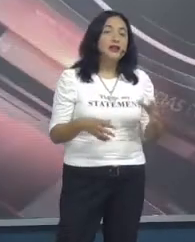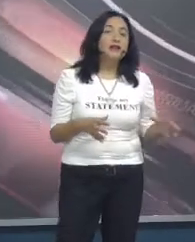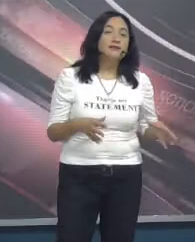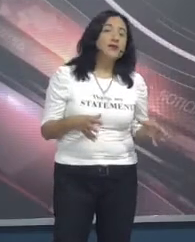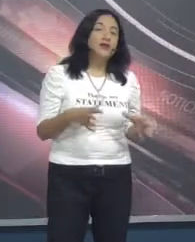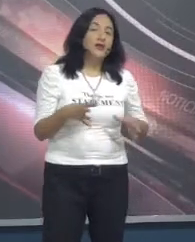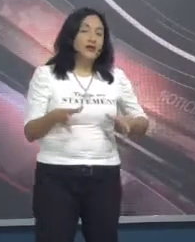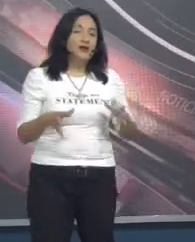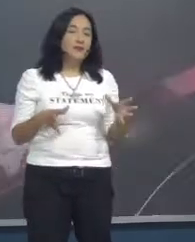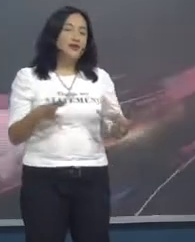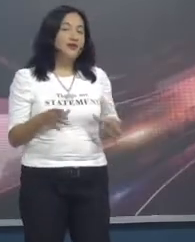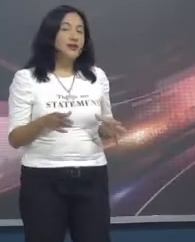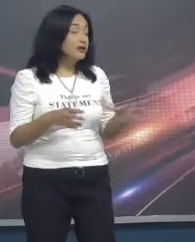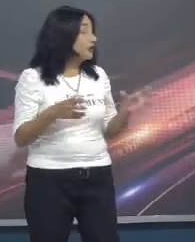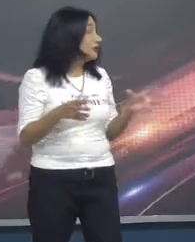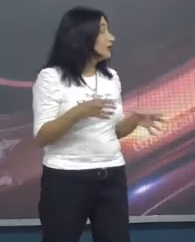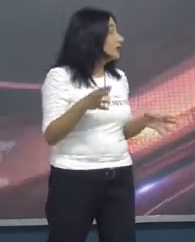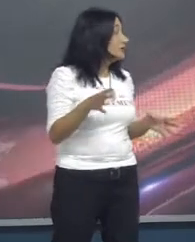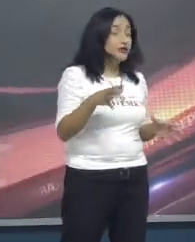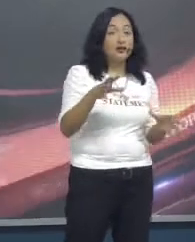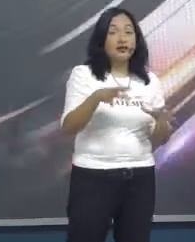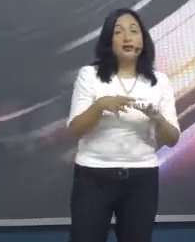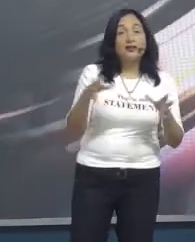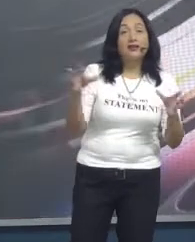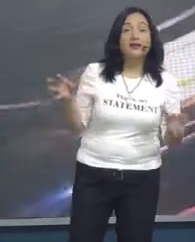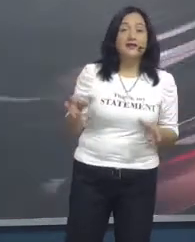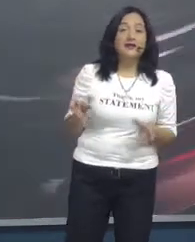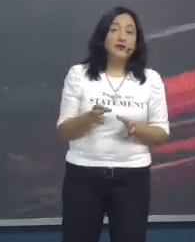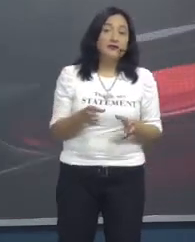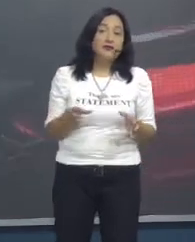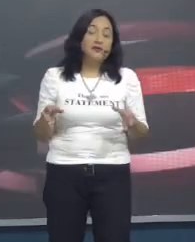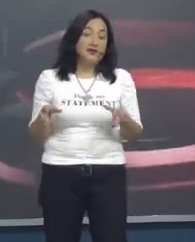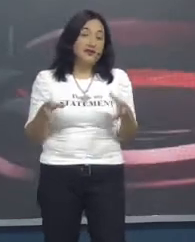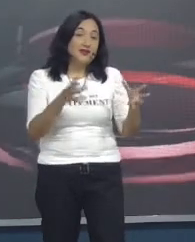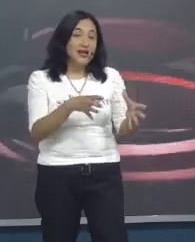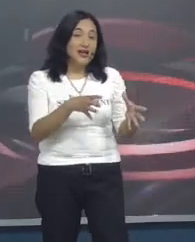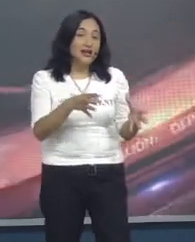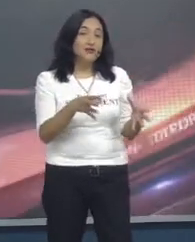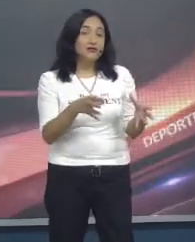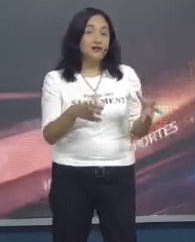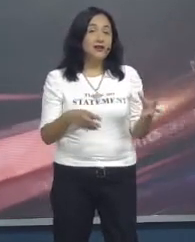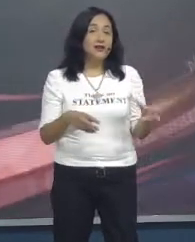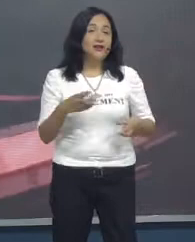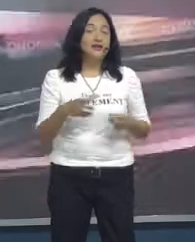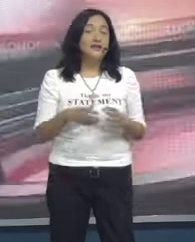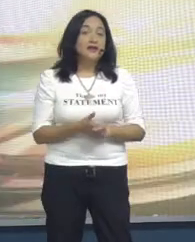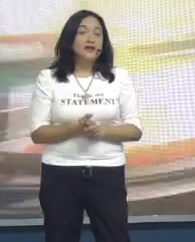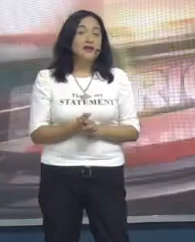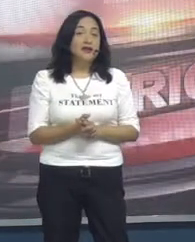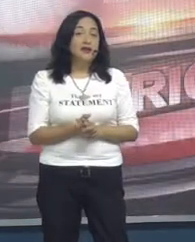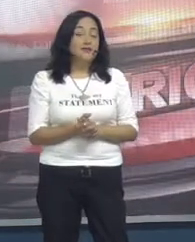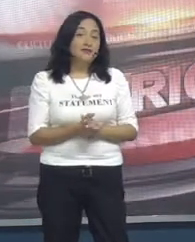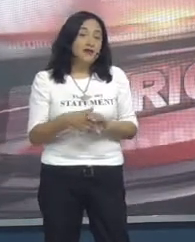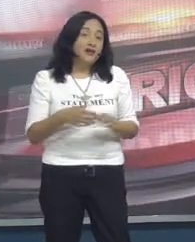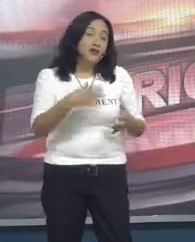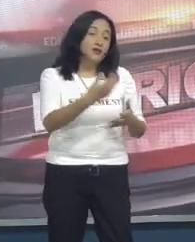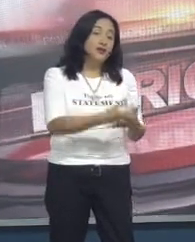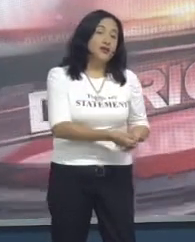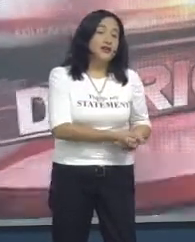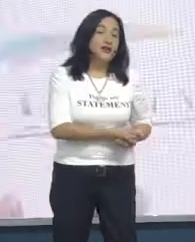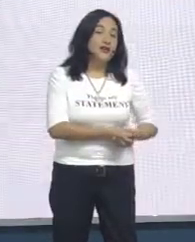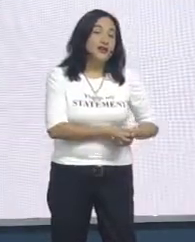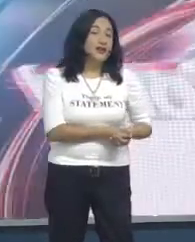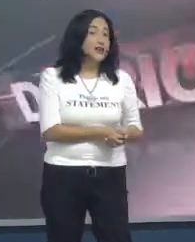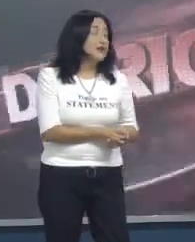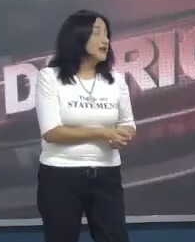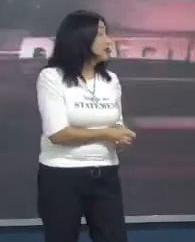hay porque el reempadronamiento, recuerdo cuando fue el sorteo del Gran San Juan, fue presencial, ¿no? Había que ir uno por